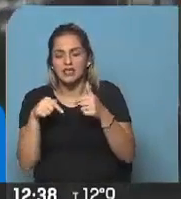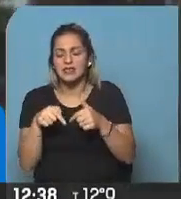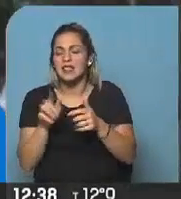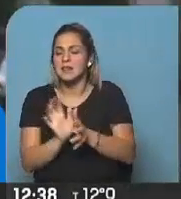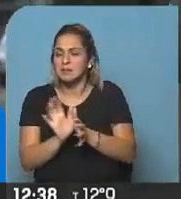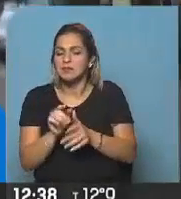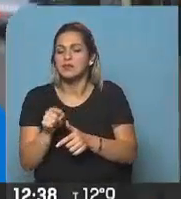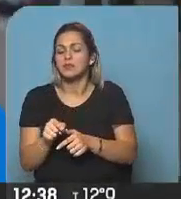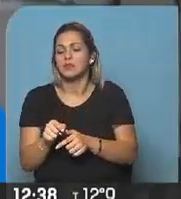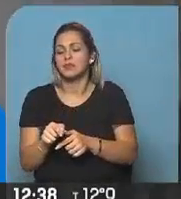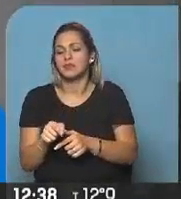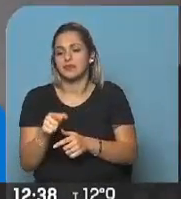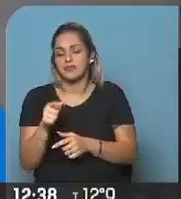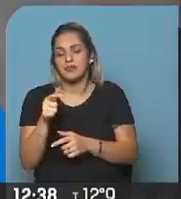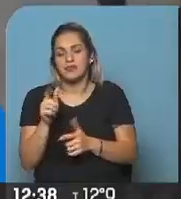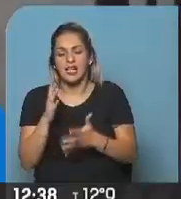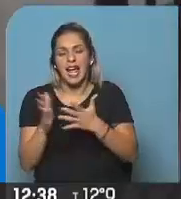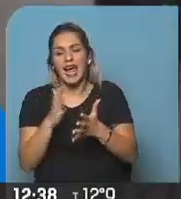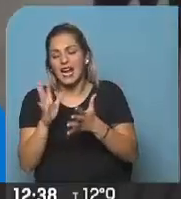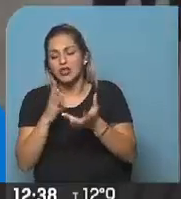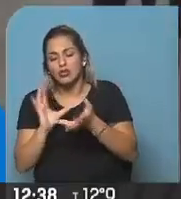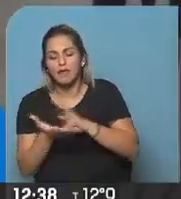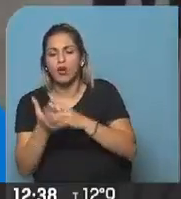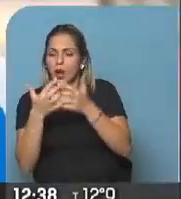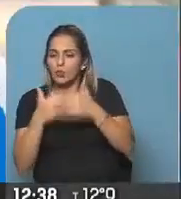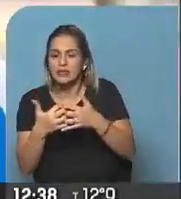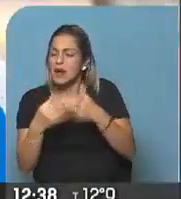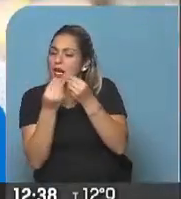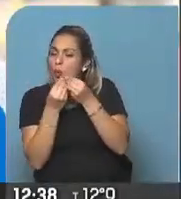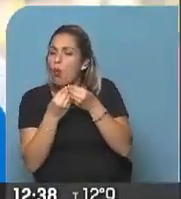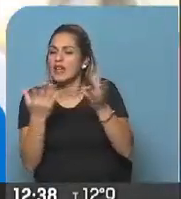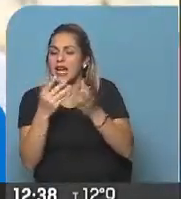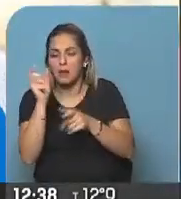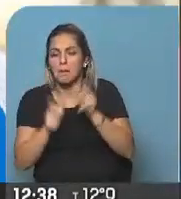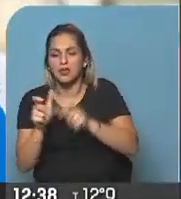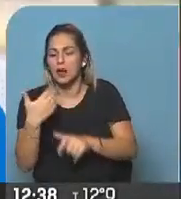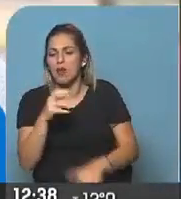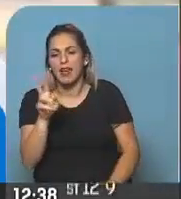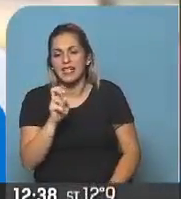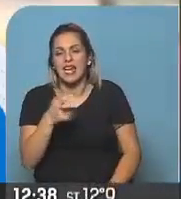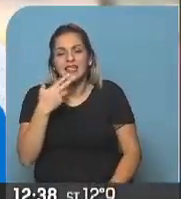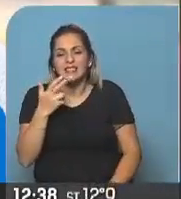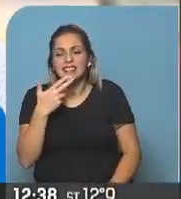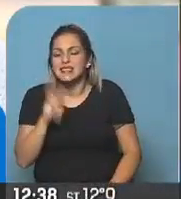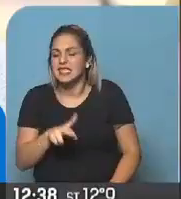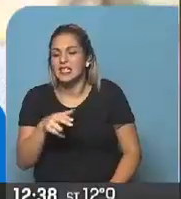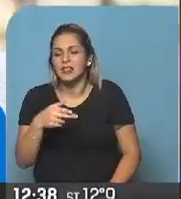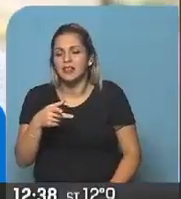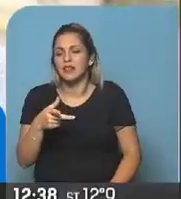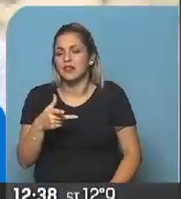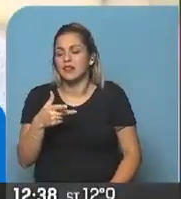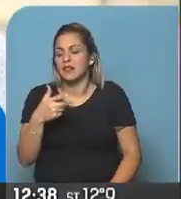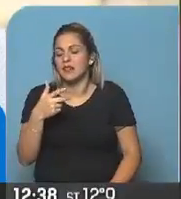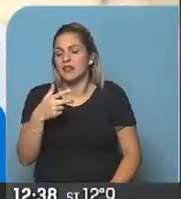central también, que se establezca algún sistema en donde todos puedan ingresar al mercado formal sin esta exigencia, y además alivianar estos 2 meses